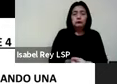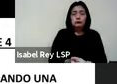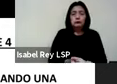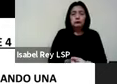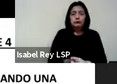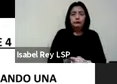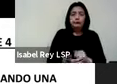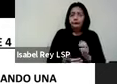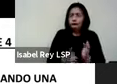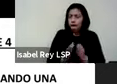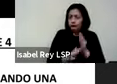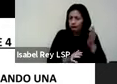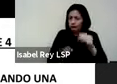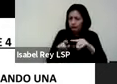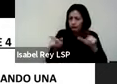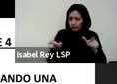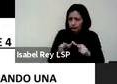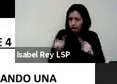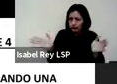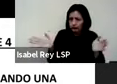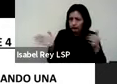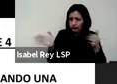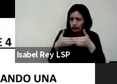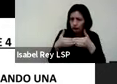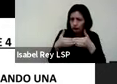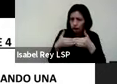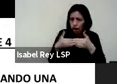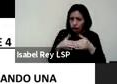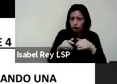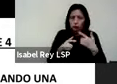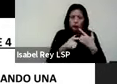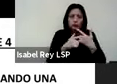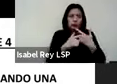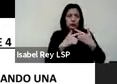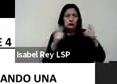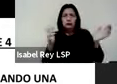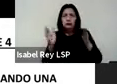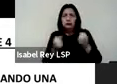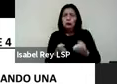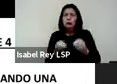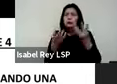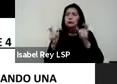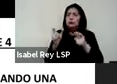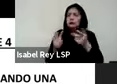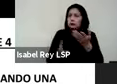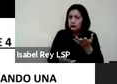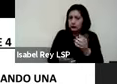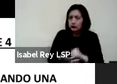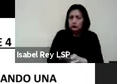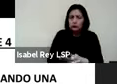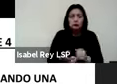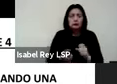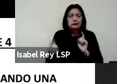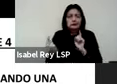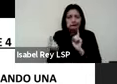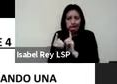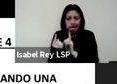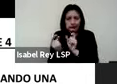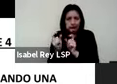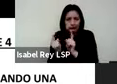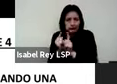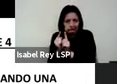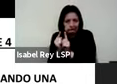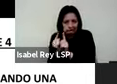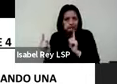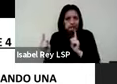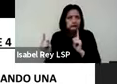¿Está yendo a un lugar cerrado o al aire libre? ¿Cuánta gente va a haber allí? ¿Cuán cerca va a estar la gente?